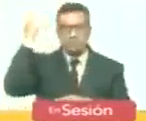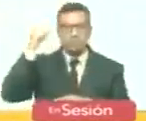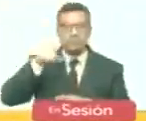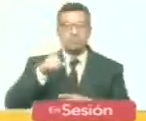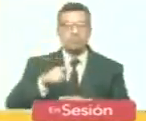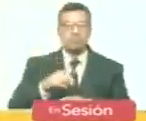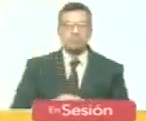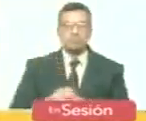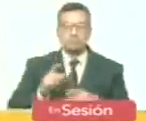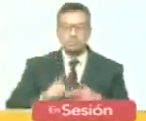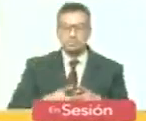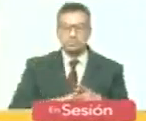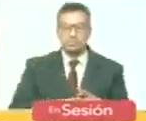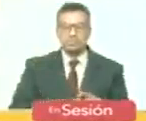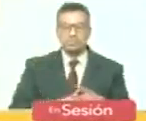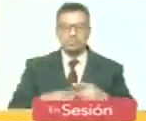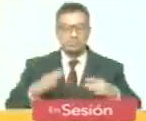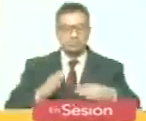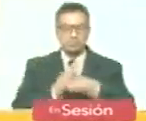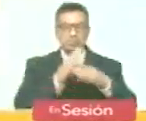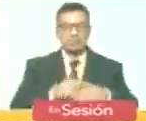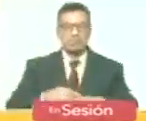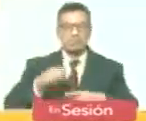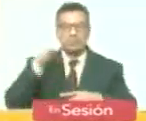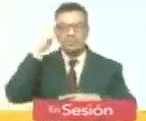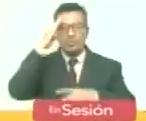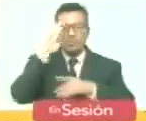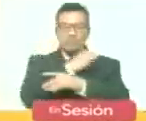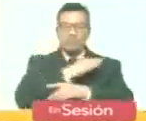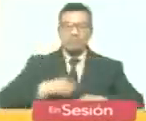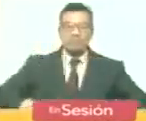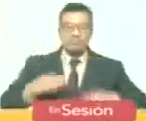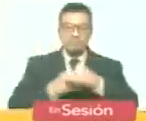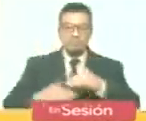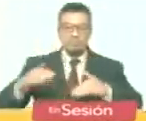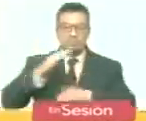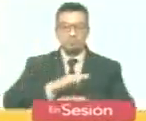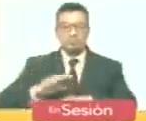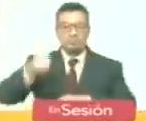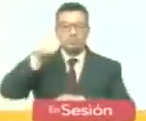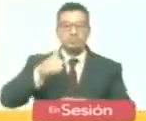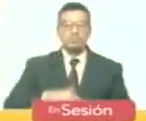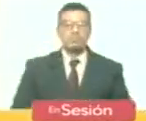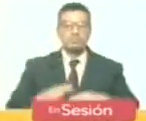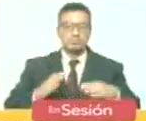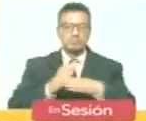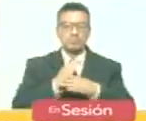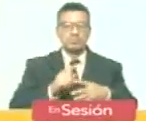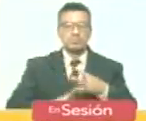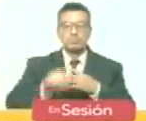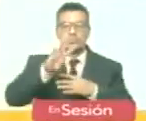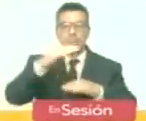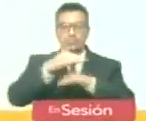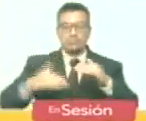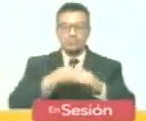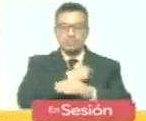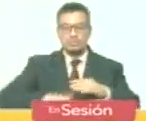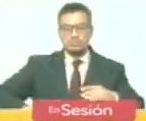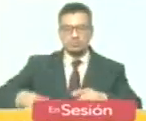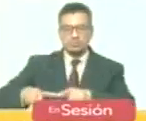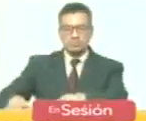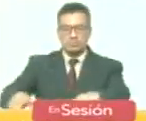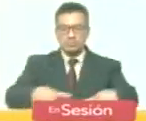Maduro, en contra del alto mando político y militar de Venezuela, en contra de 4 vicepresidentes